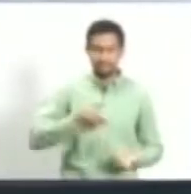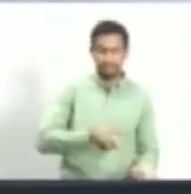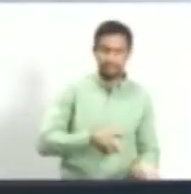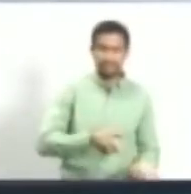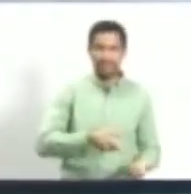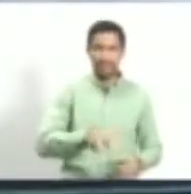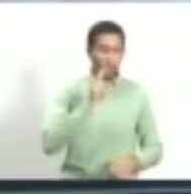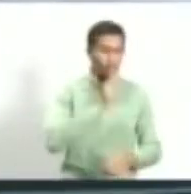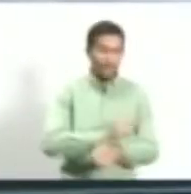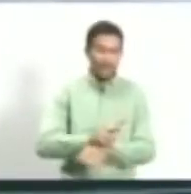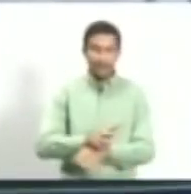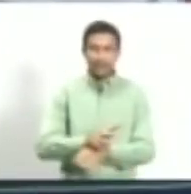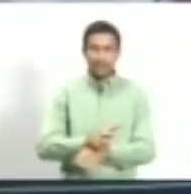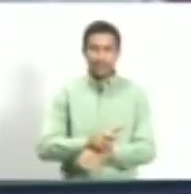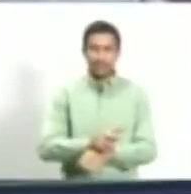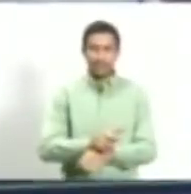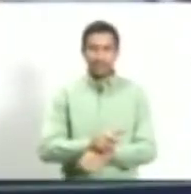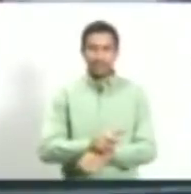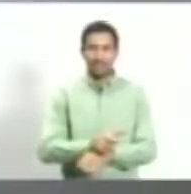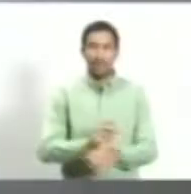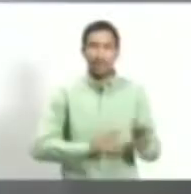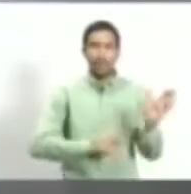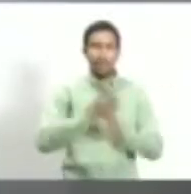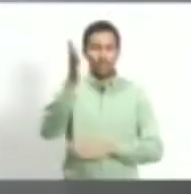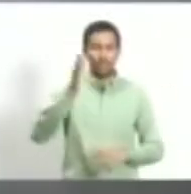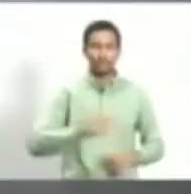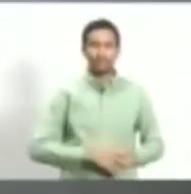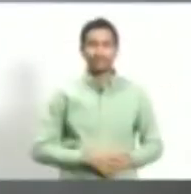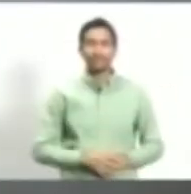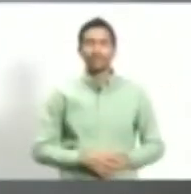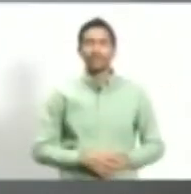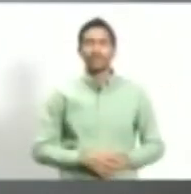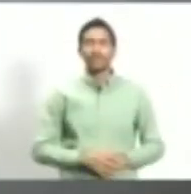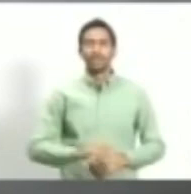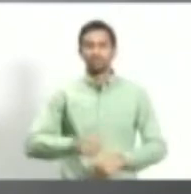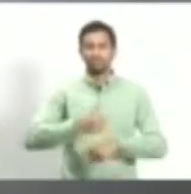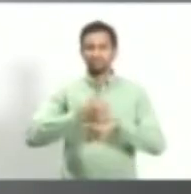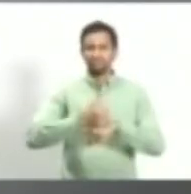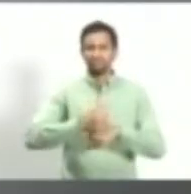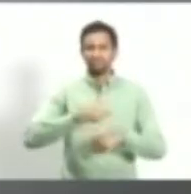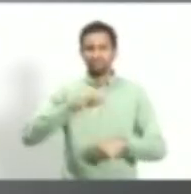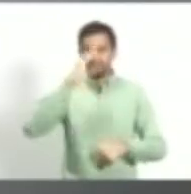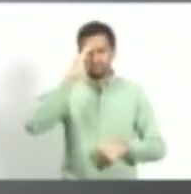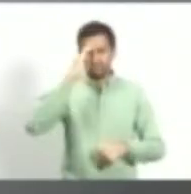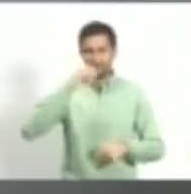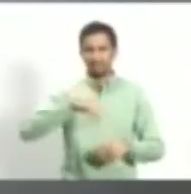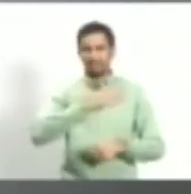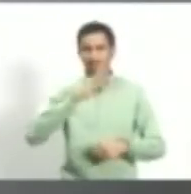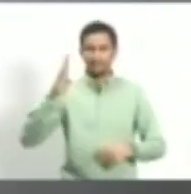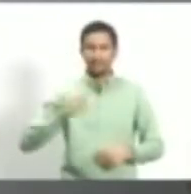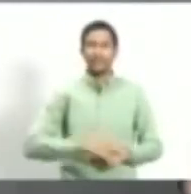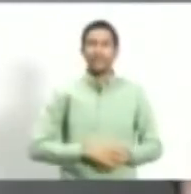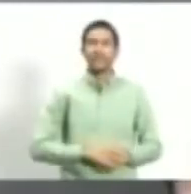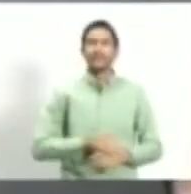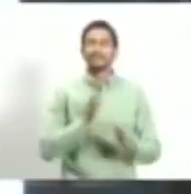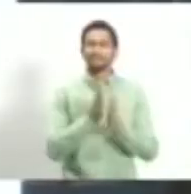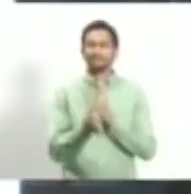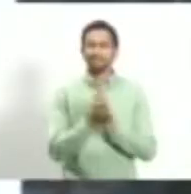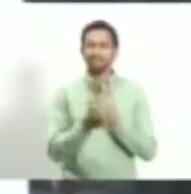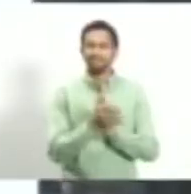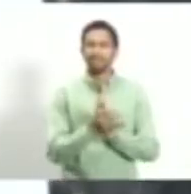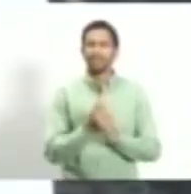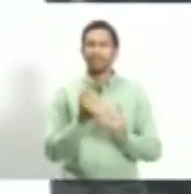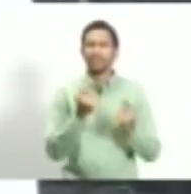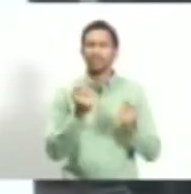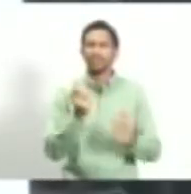los vigilantes para luego darse a la huida. El subcomandante de la Policía Metropolitana de Barranquilla, el coronel José Palomino, confirmó que el millonario